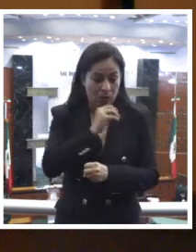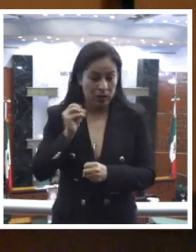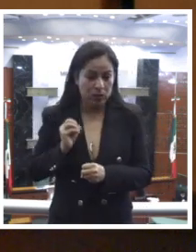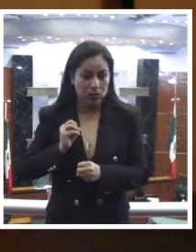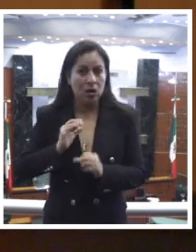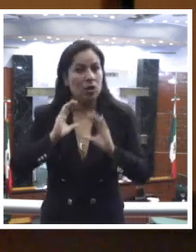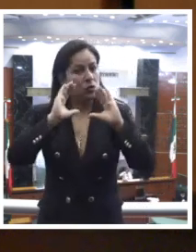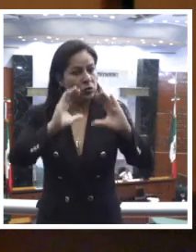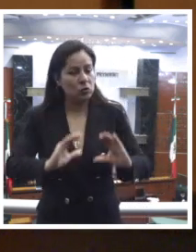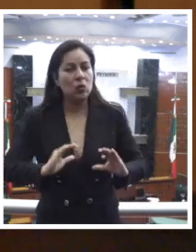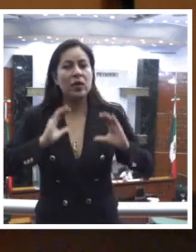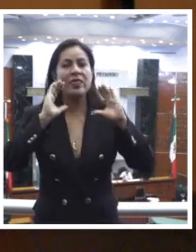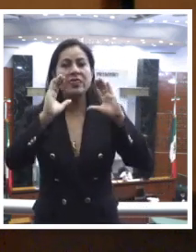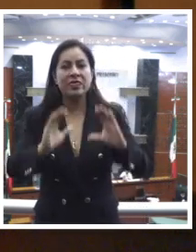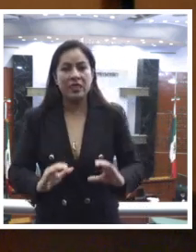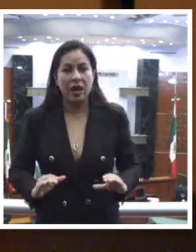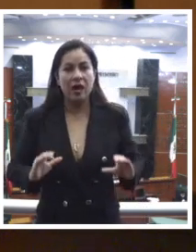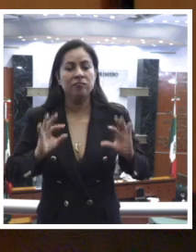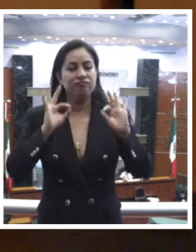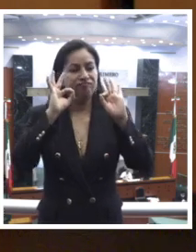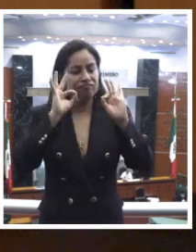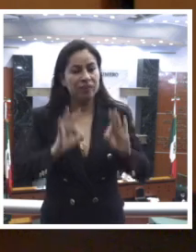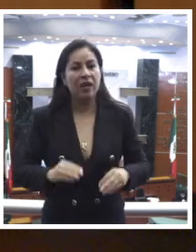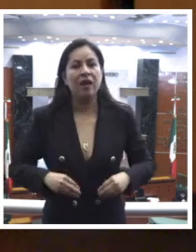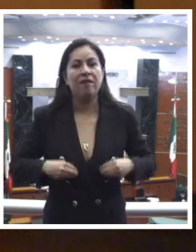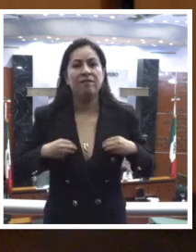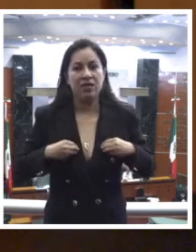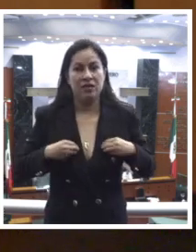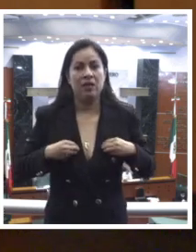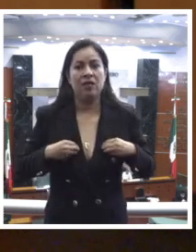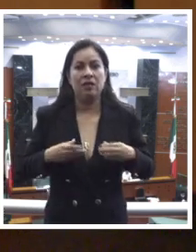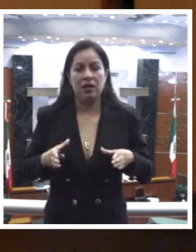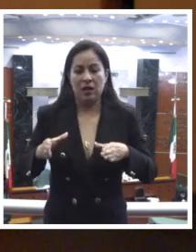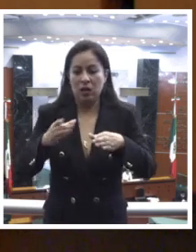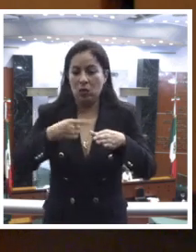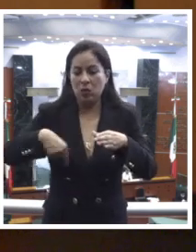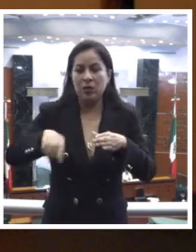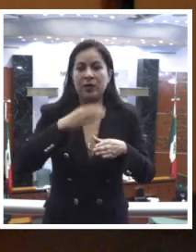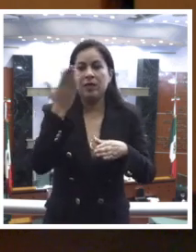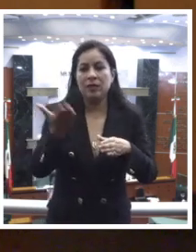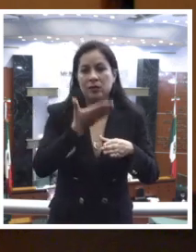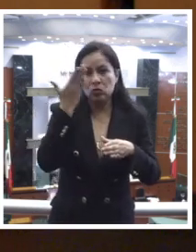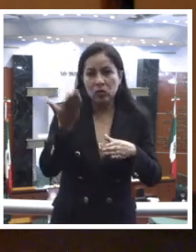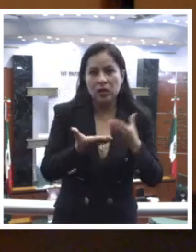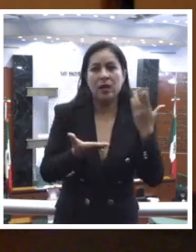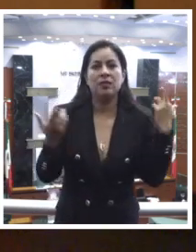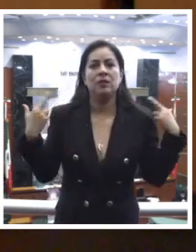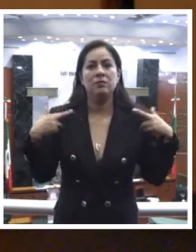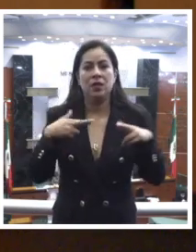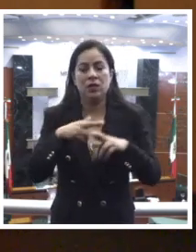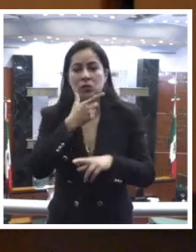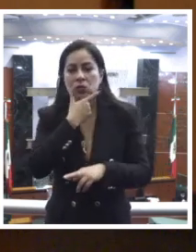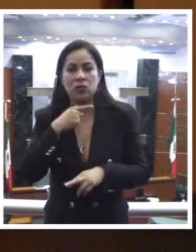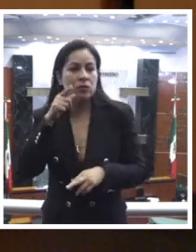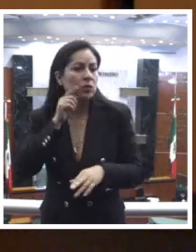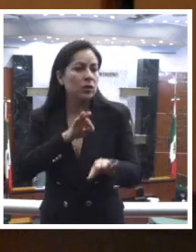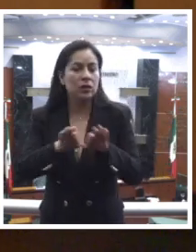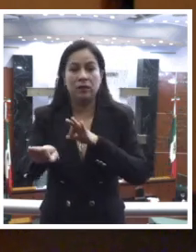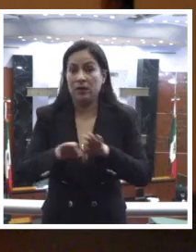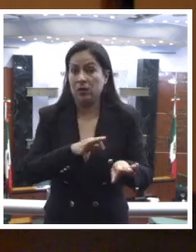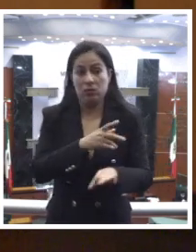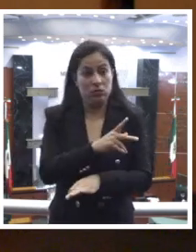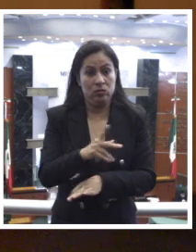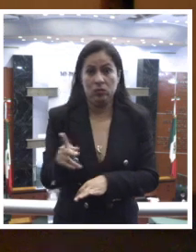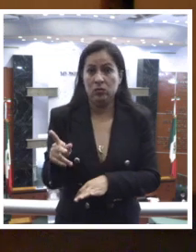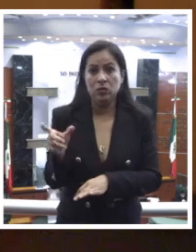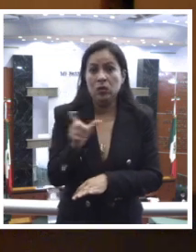es salvaguardar la integridad de la comunidad educativa, de estudiantes, maestras, maestros, trabajadores.